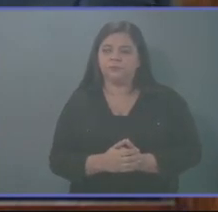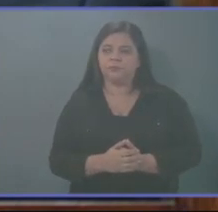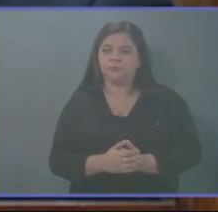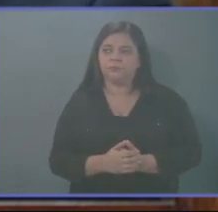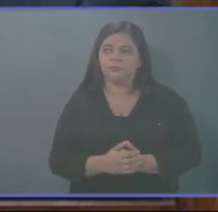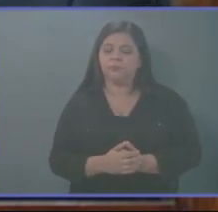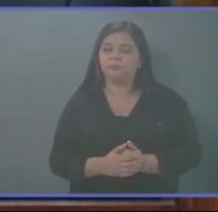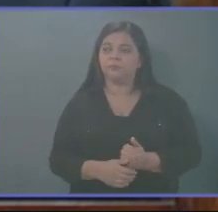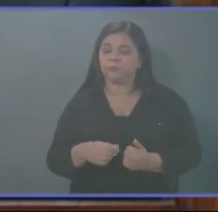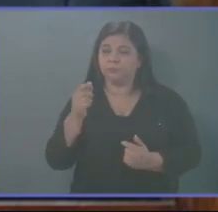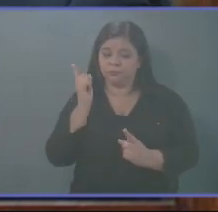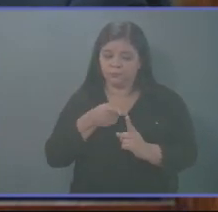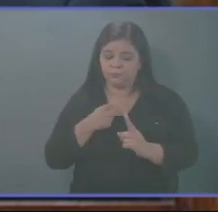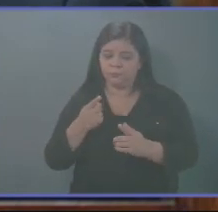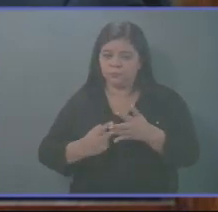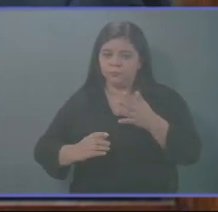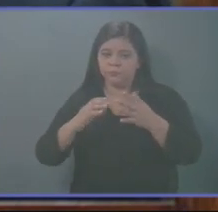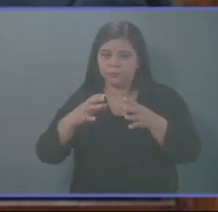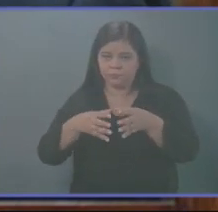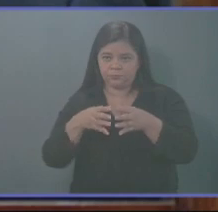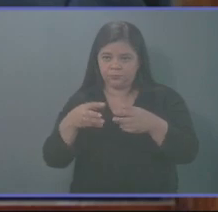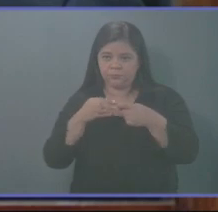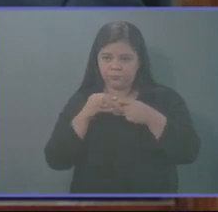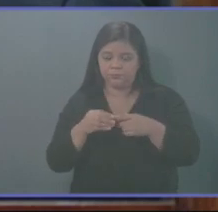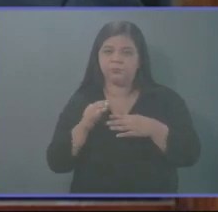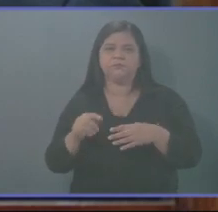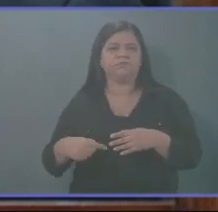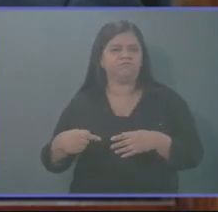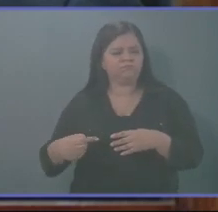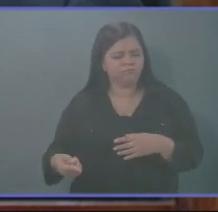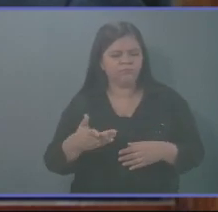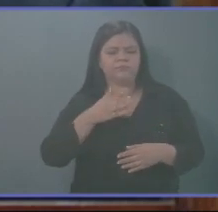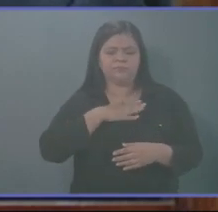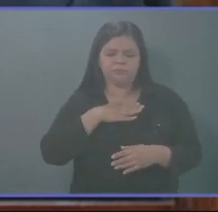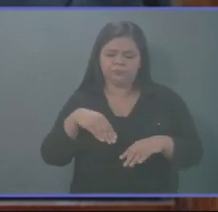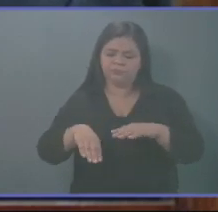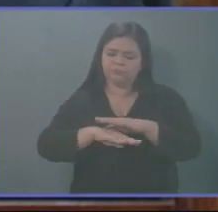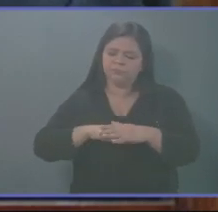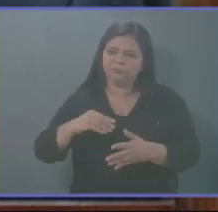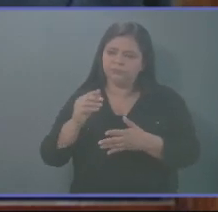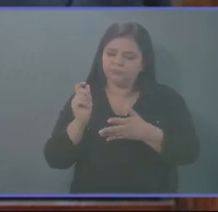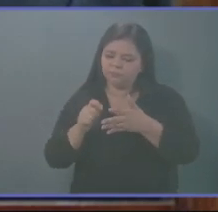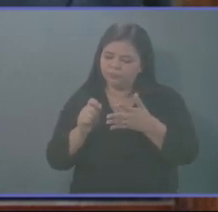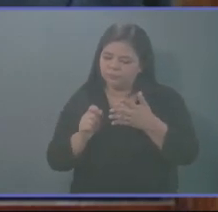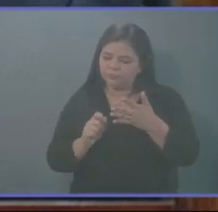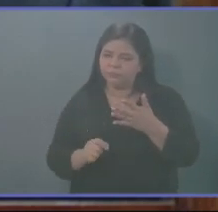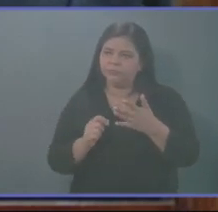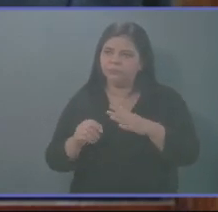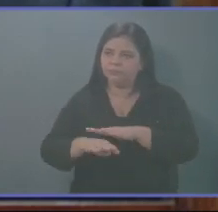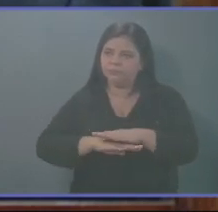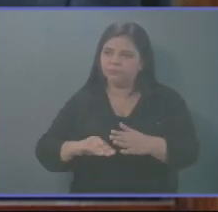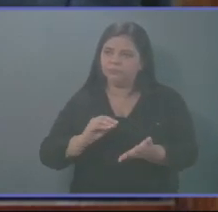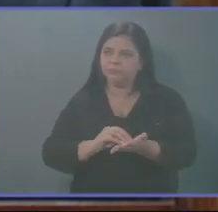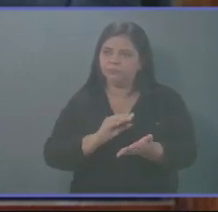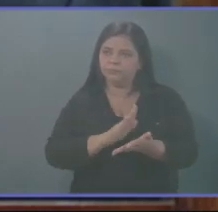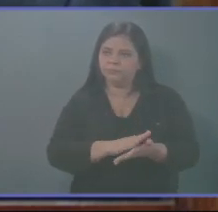El mandato encomendado a esta comisión especial siempre estuvo revestido y fundamentado en los principios establecidos en la